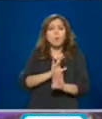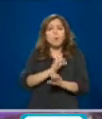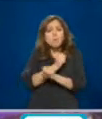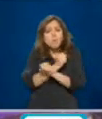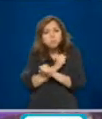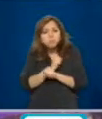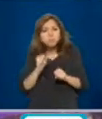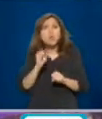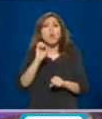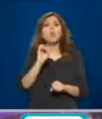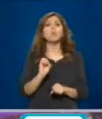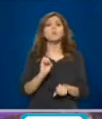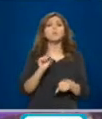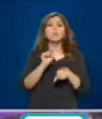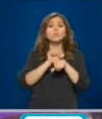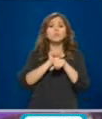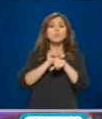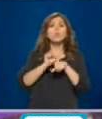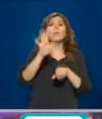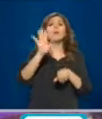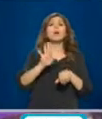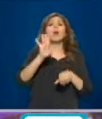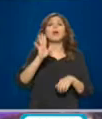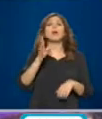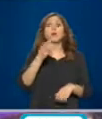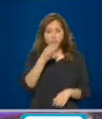mejor es el que esperas tanto y llega así como el estornudo que...